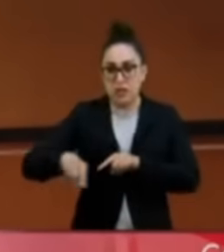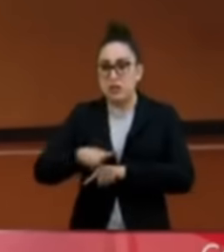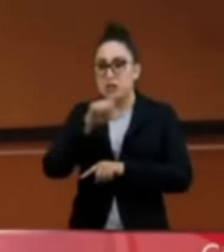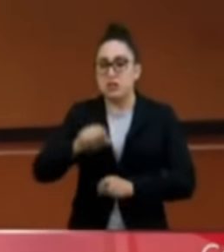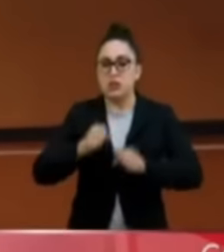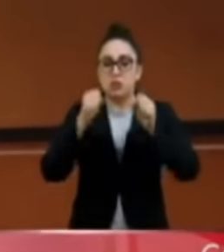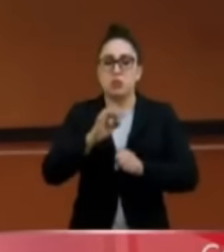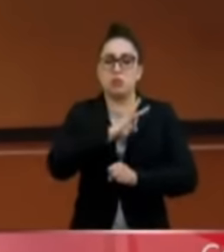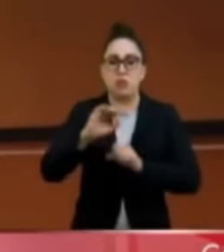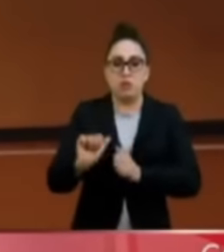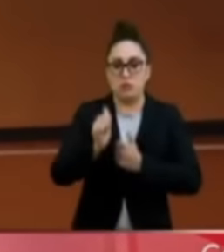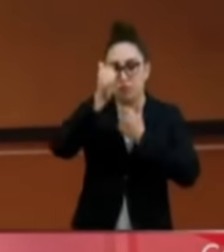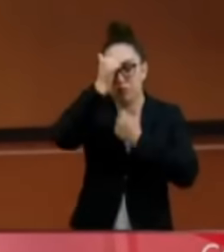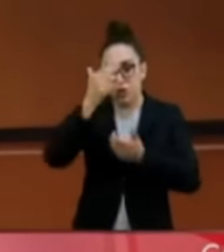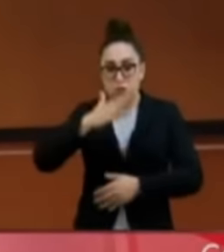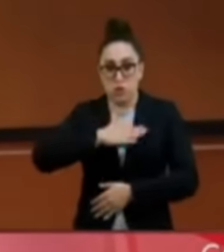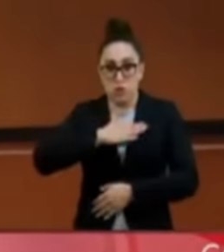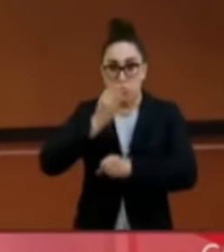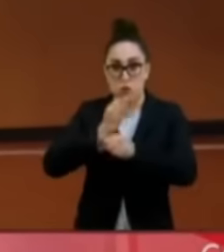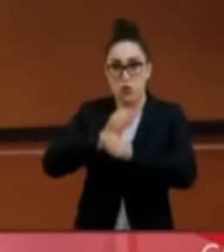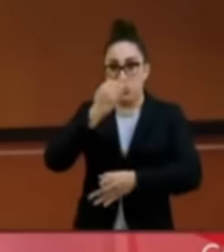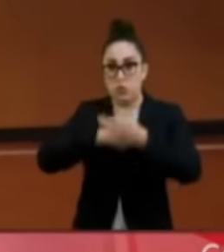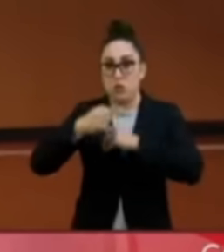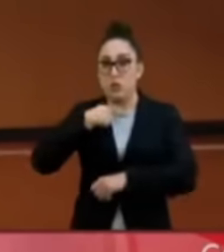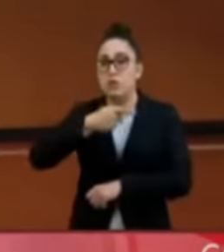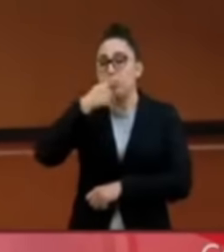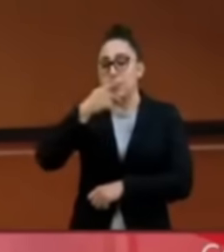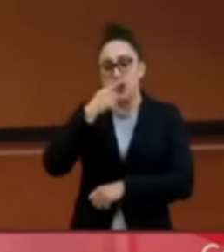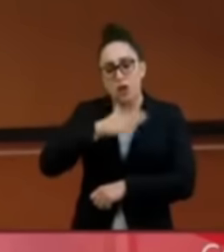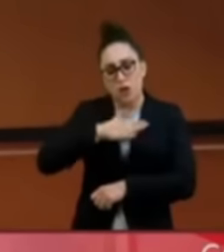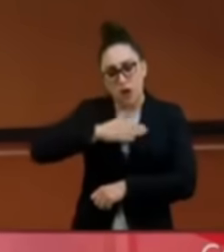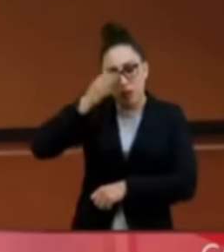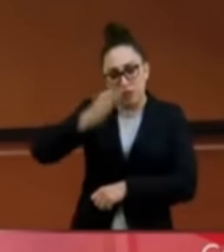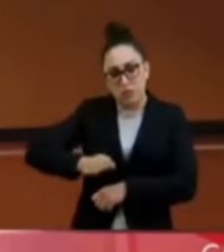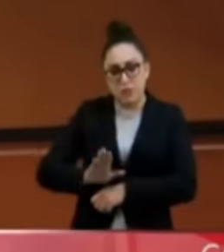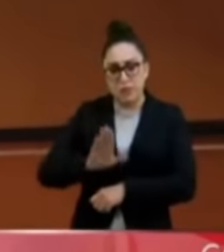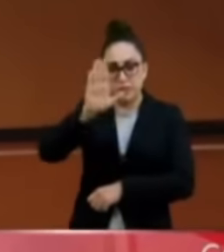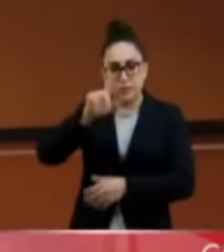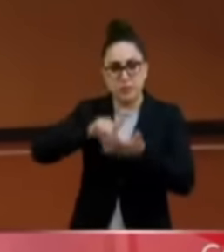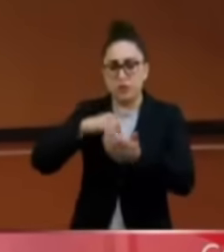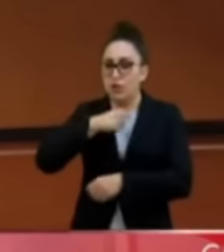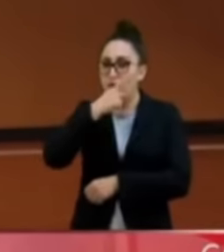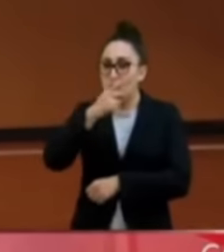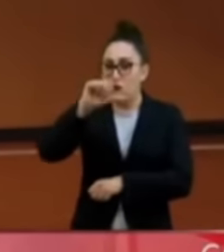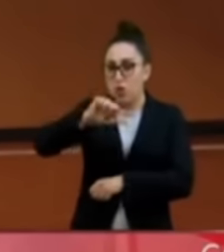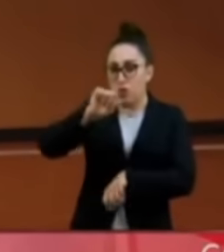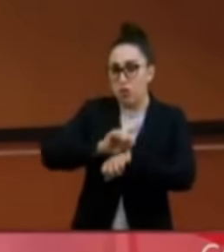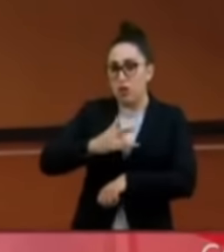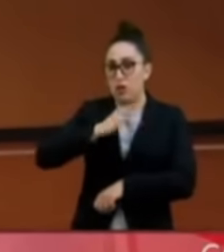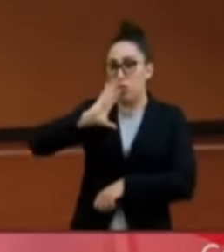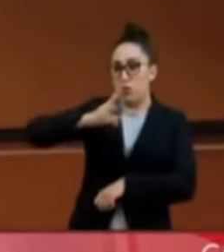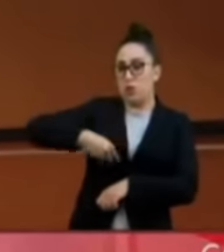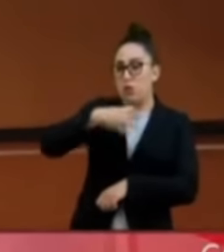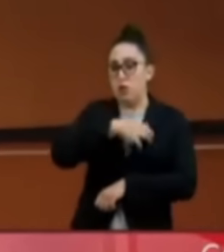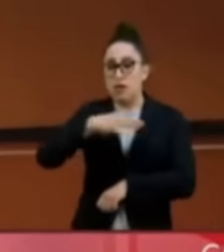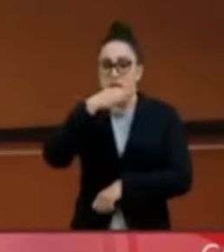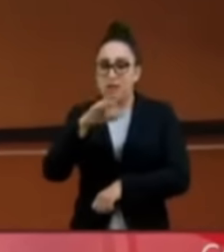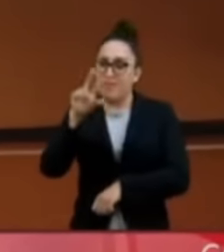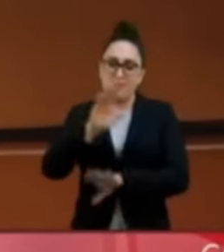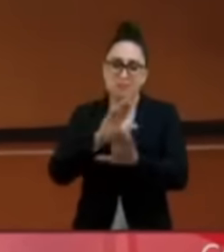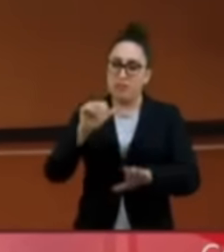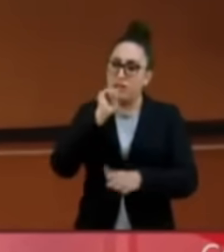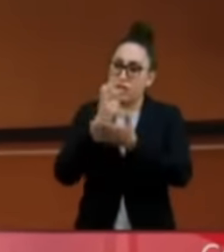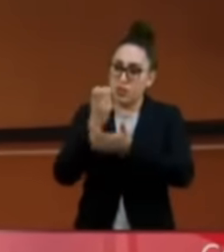arrepentir. Me hago cargo de mis palabras cuando digo que no hay nada que celebrar y cuando digo que esta reforma es